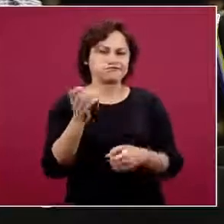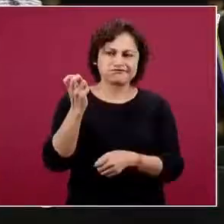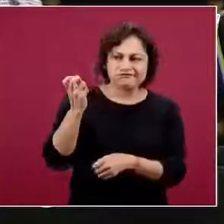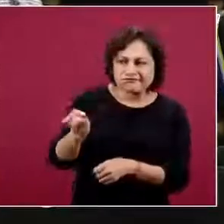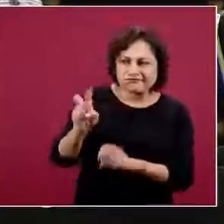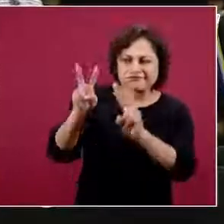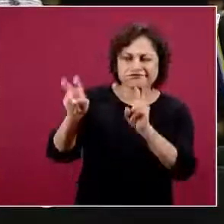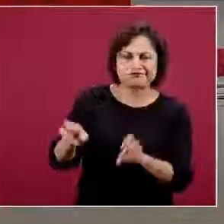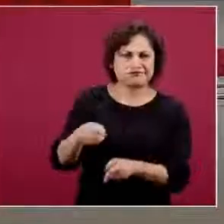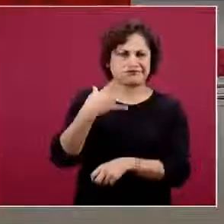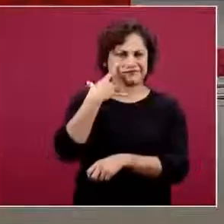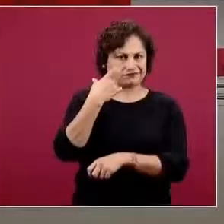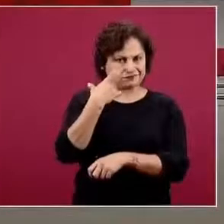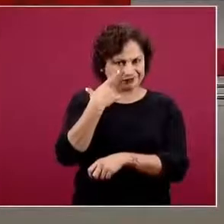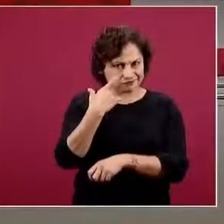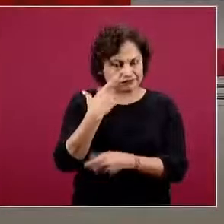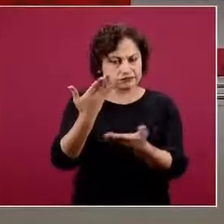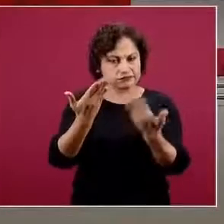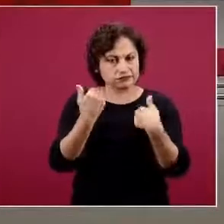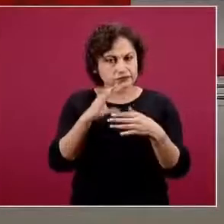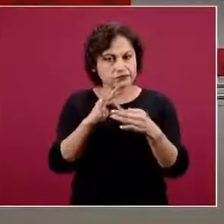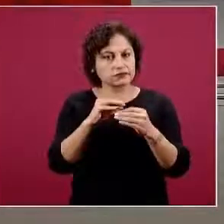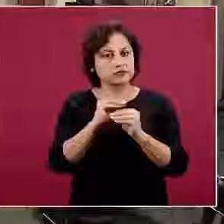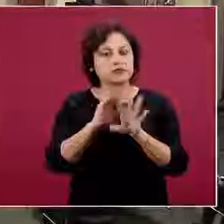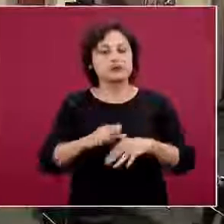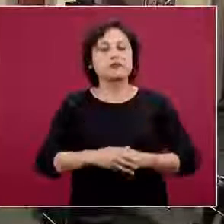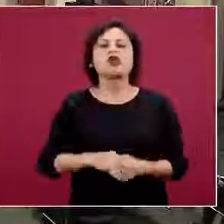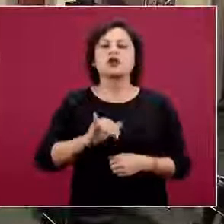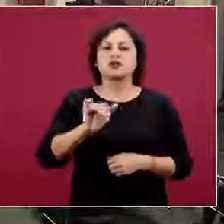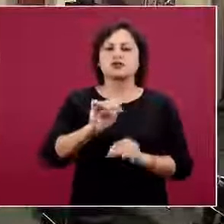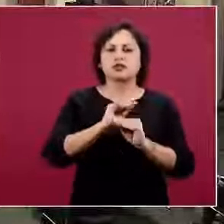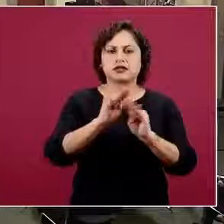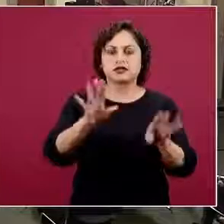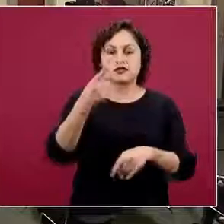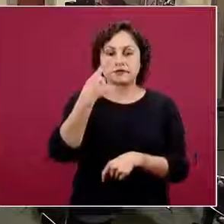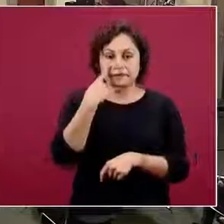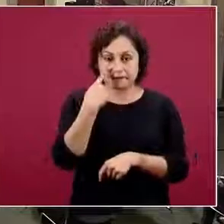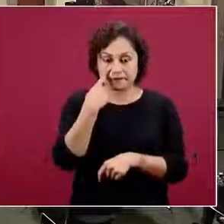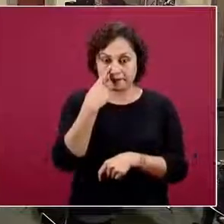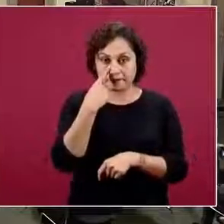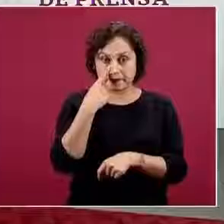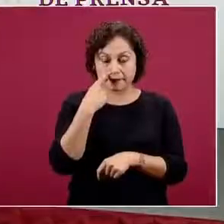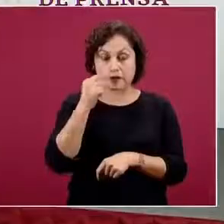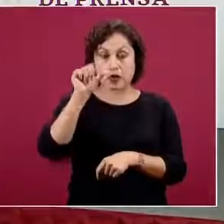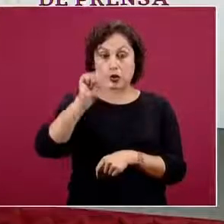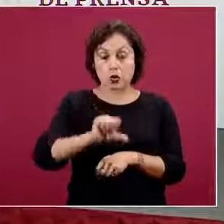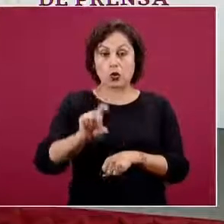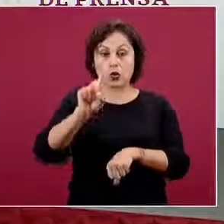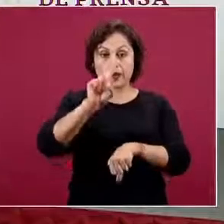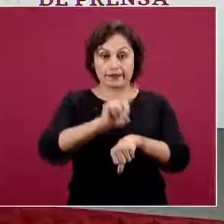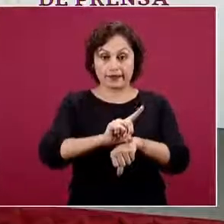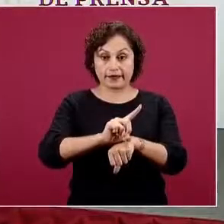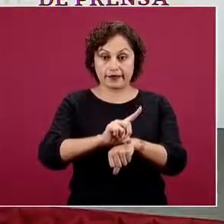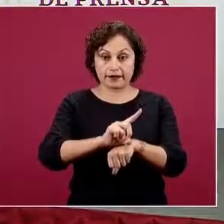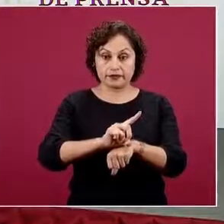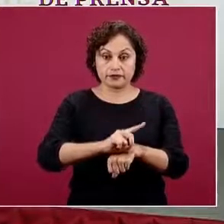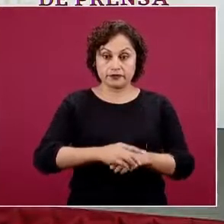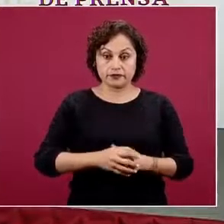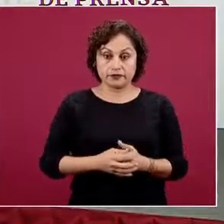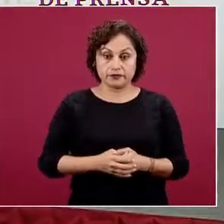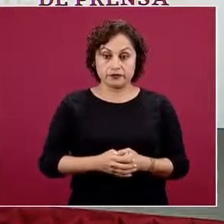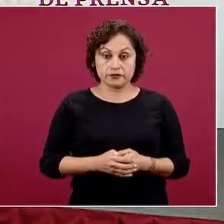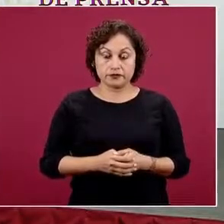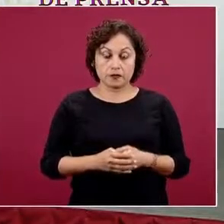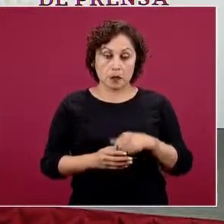puede aclarar? Gracias. Con mucho gusto. Sí, efectivamente, el día de hoy, de hecho, desde una de